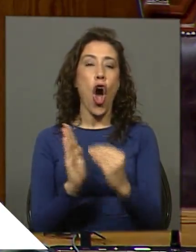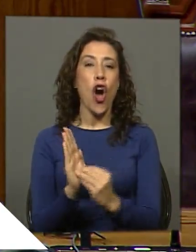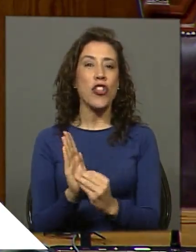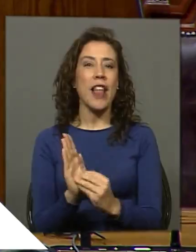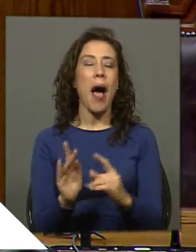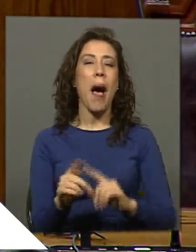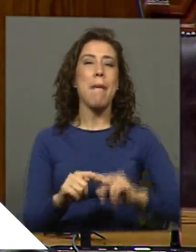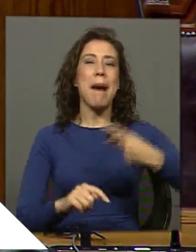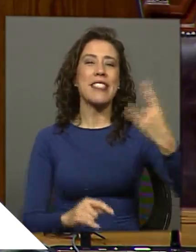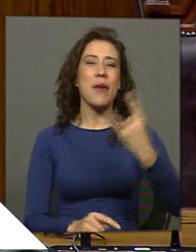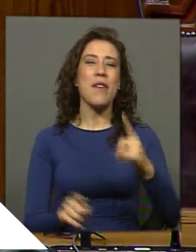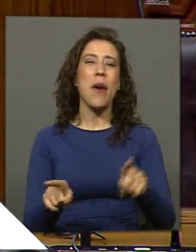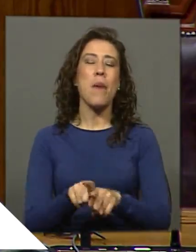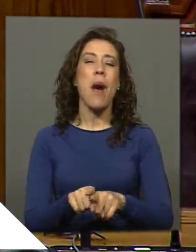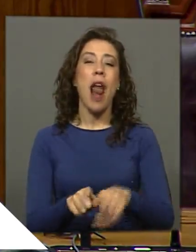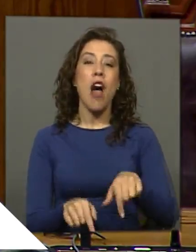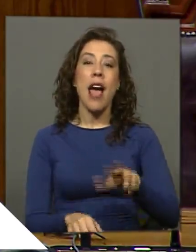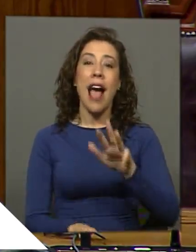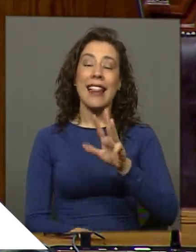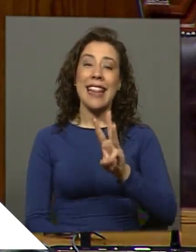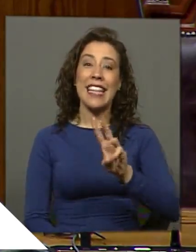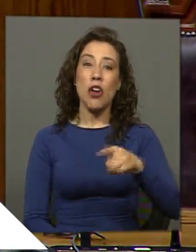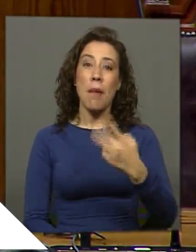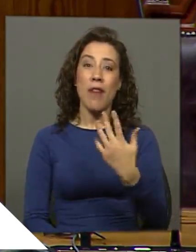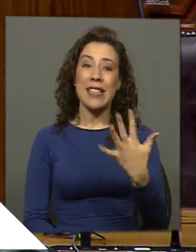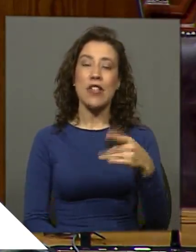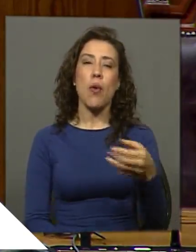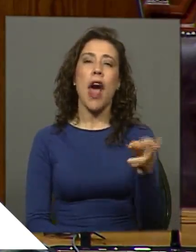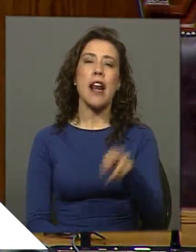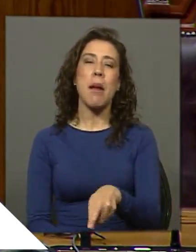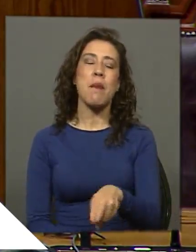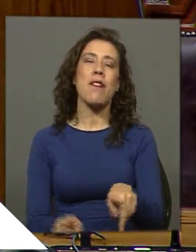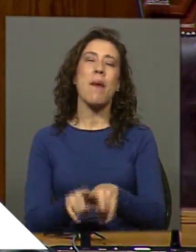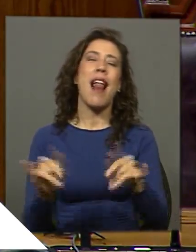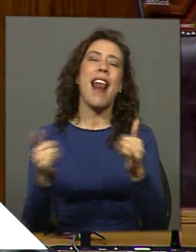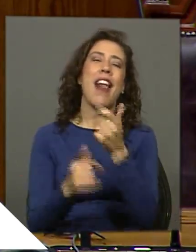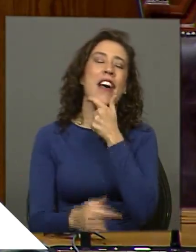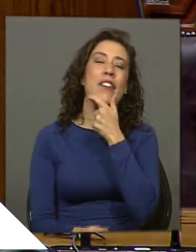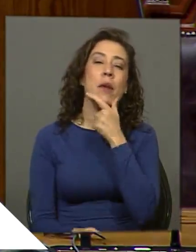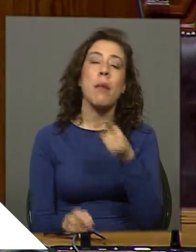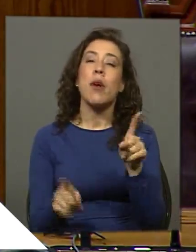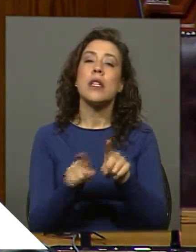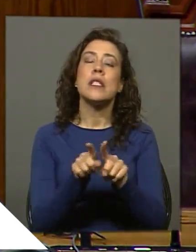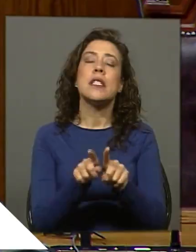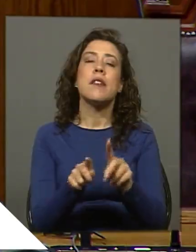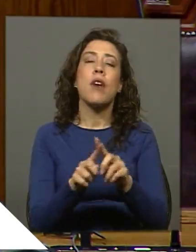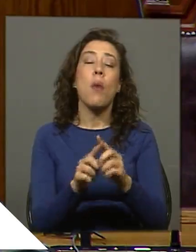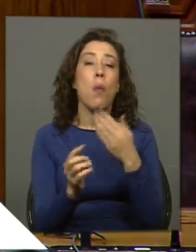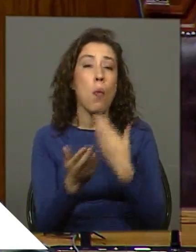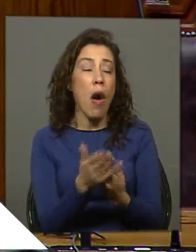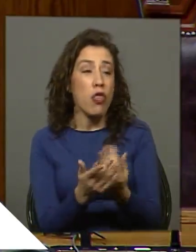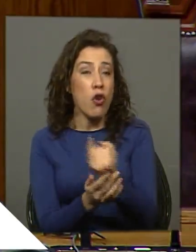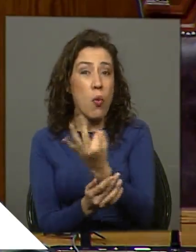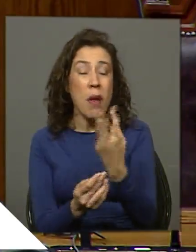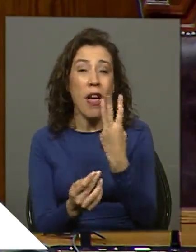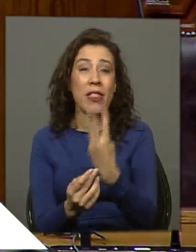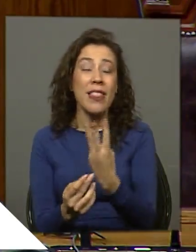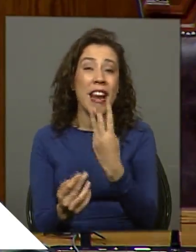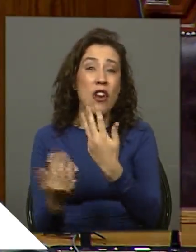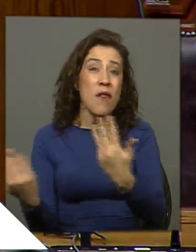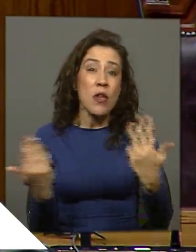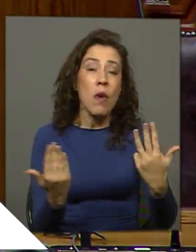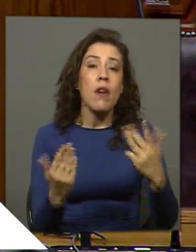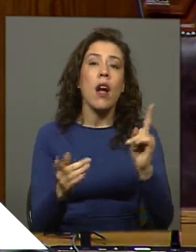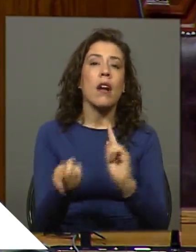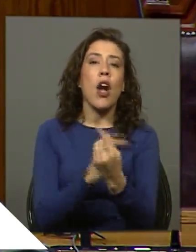.95 ahora uno reprueba pero es simplemente una regla de redondeo para cuando se trance en efectivo